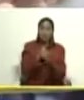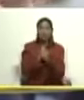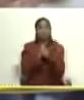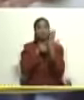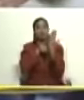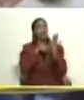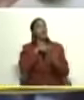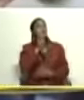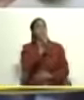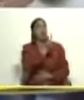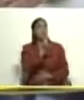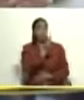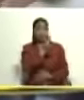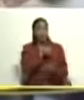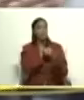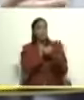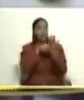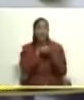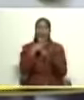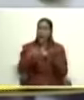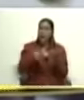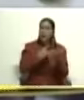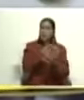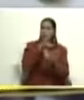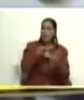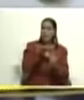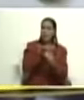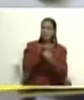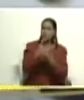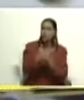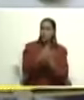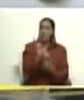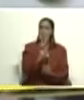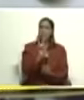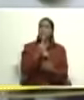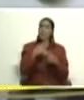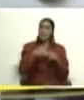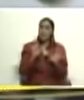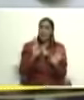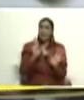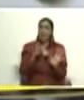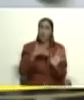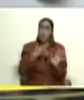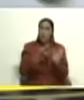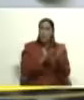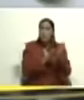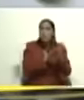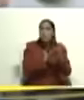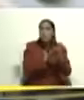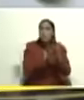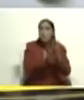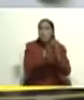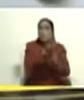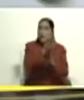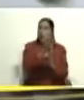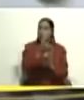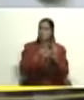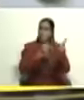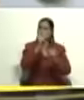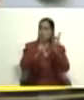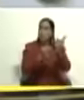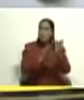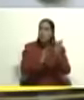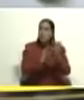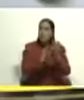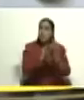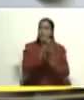las dificultades, está encontrando otra vez la posibilidad de poner en marcha su aparato productivo. Y veo aquí un aparato